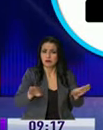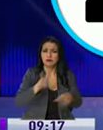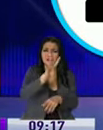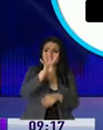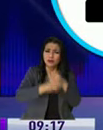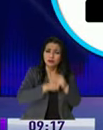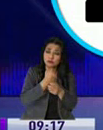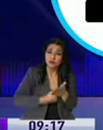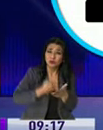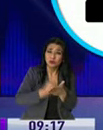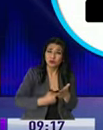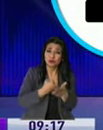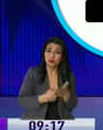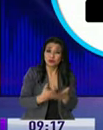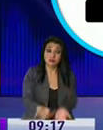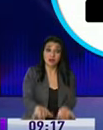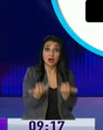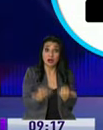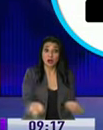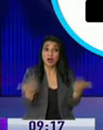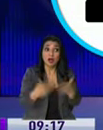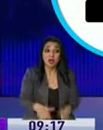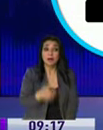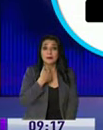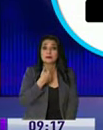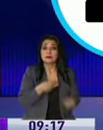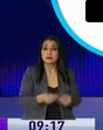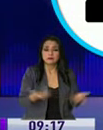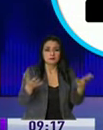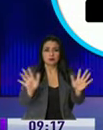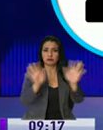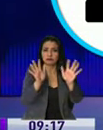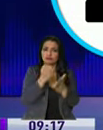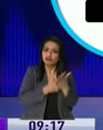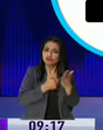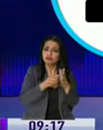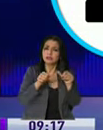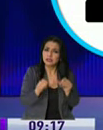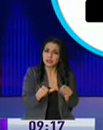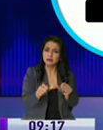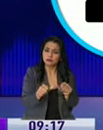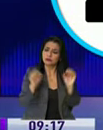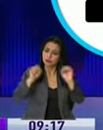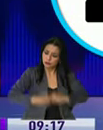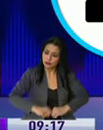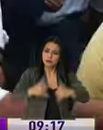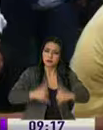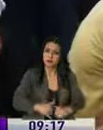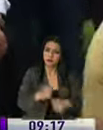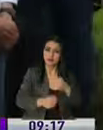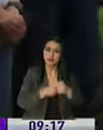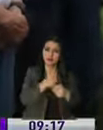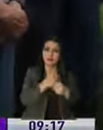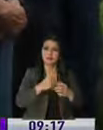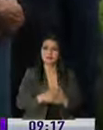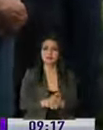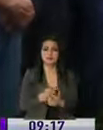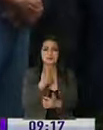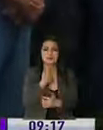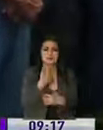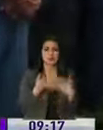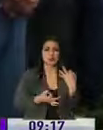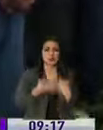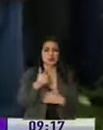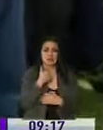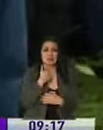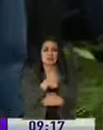24 años de lucha que hemos resistido y estamos preparados para seguir resistiendo cuantos años más. Fue un revés judicial